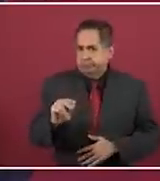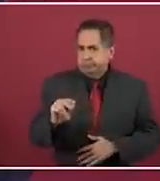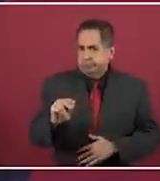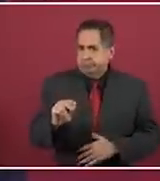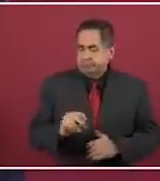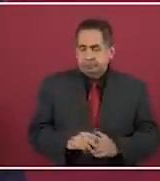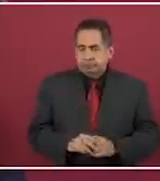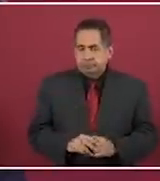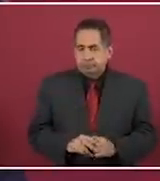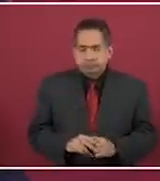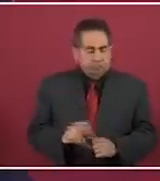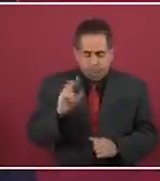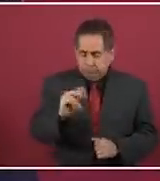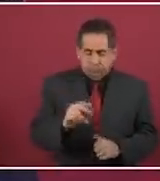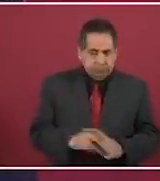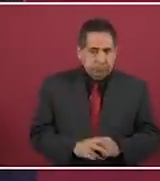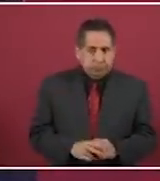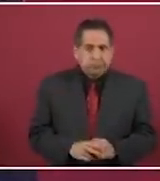No